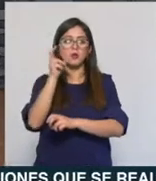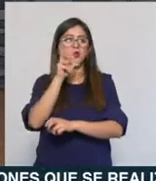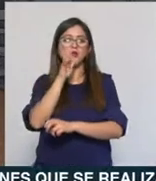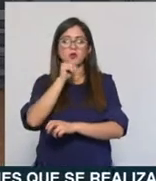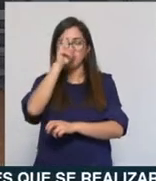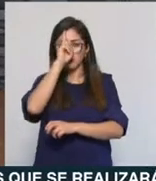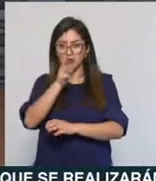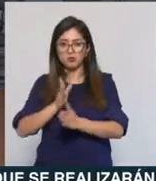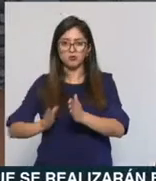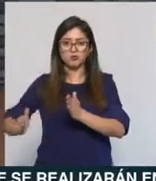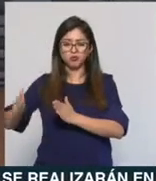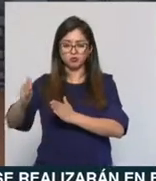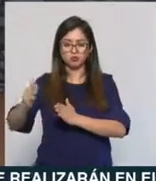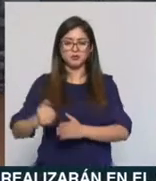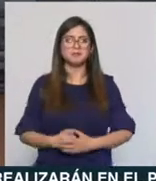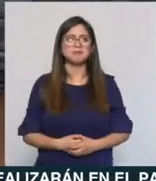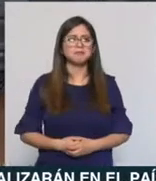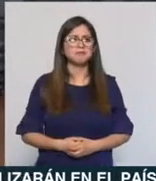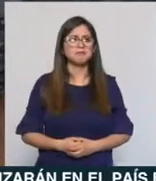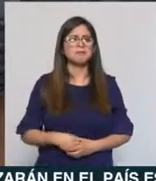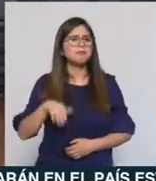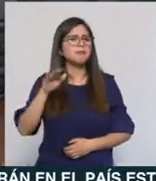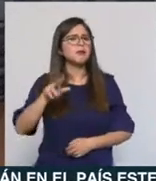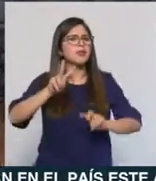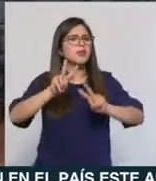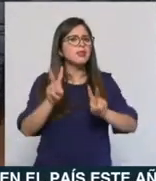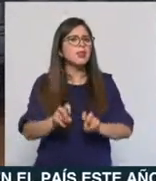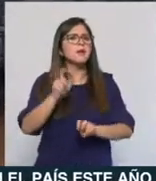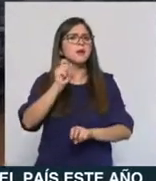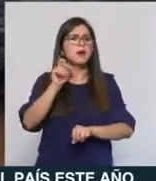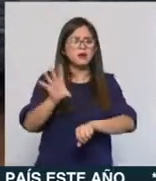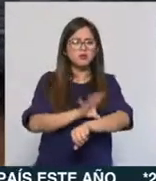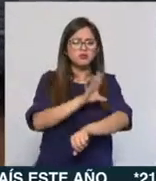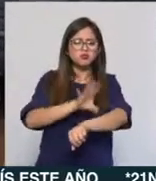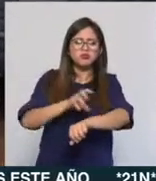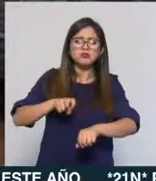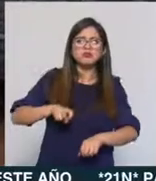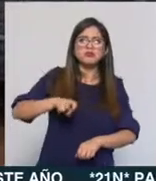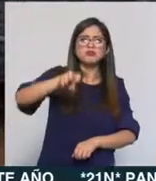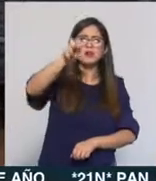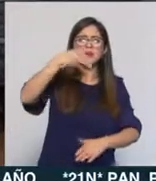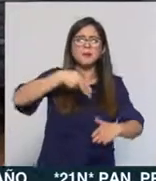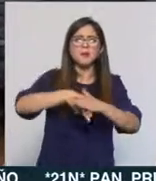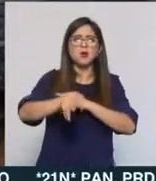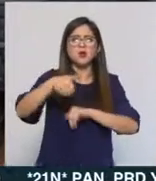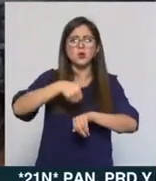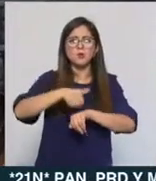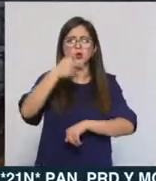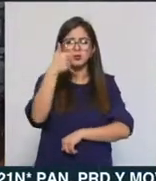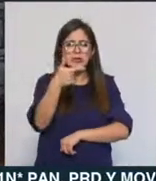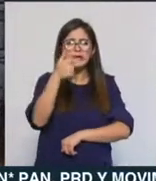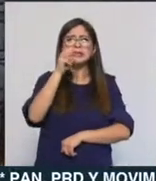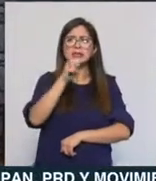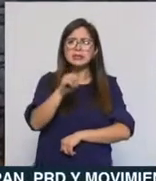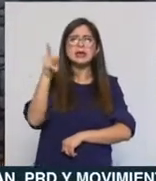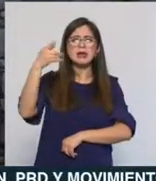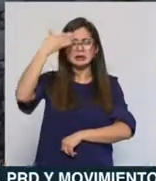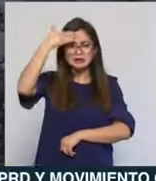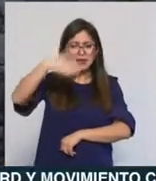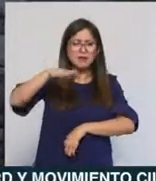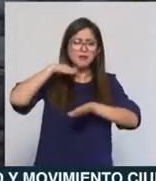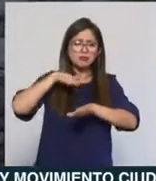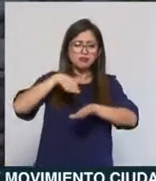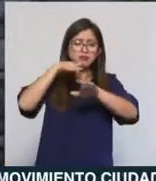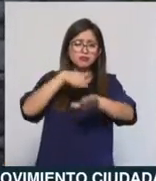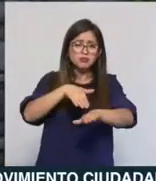Bueno, ¿y cómo va el asunto de las escaleras del metro de la línea 7? Fíjese que muchos usuarios, aunque tienen que padecer el tráfico, prefirieron, por supuesto, utilizar